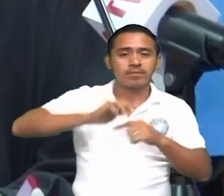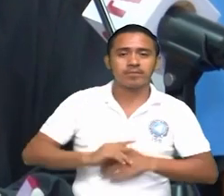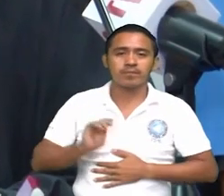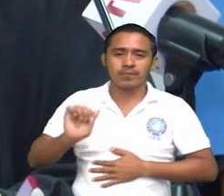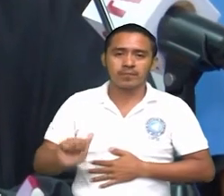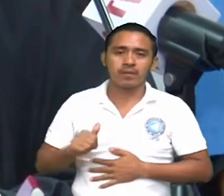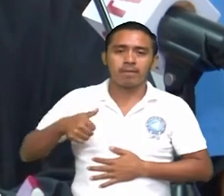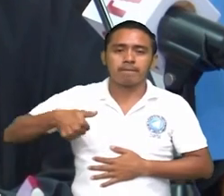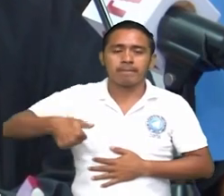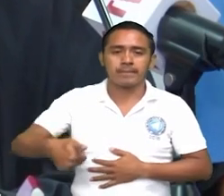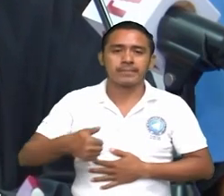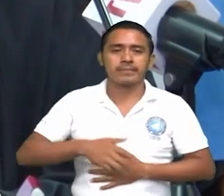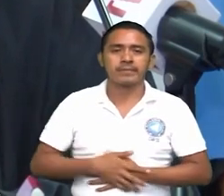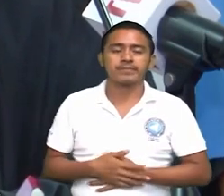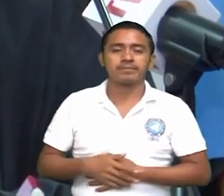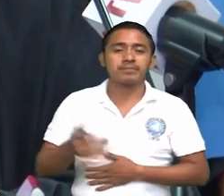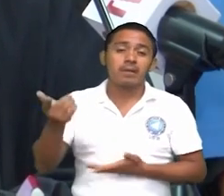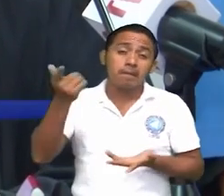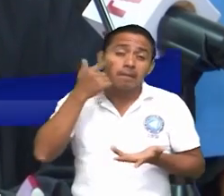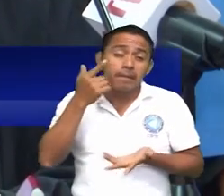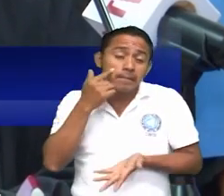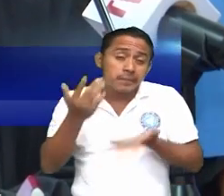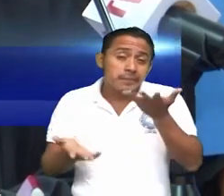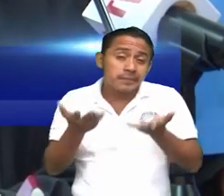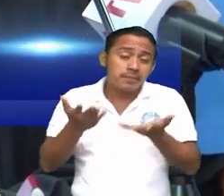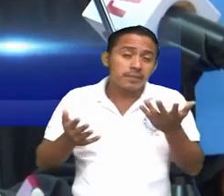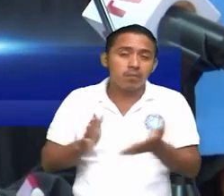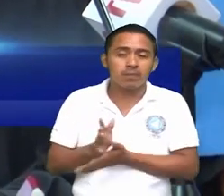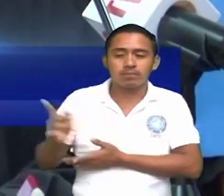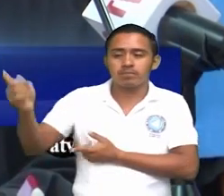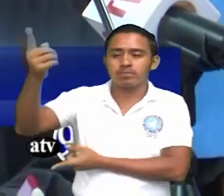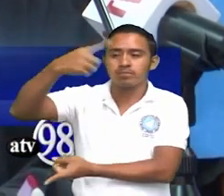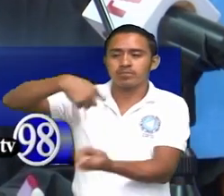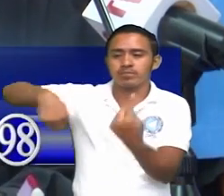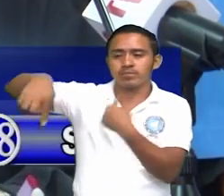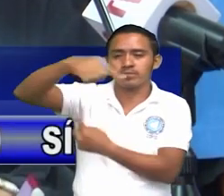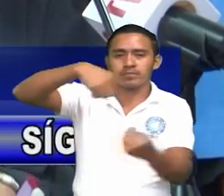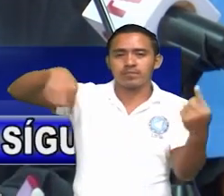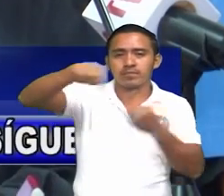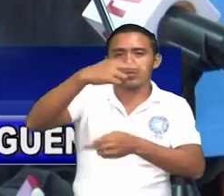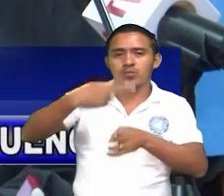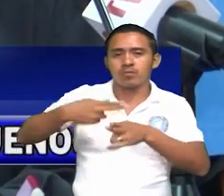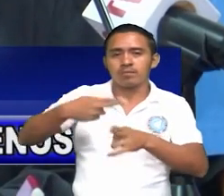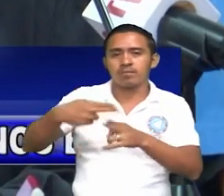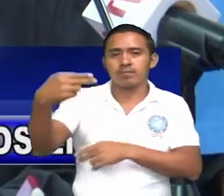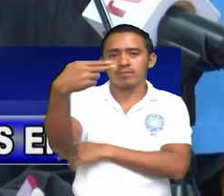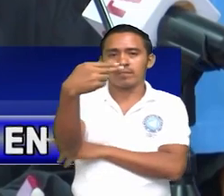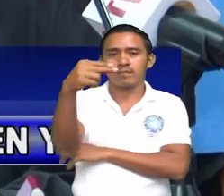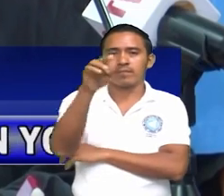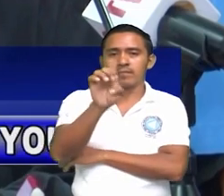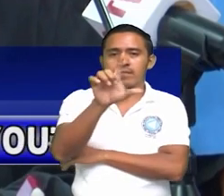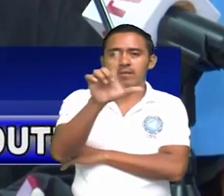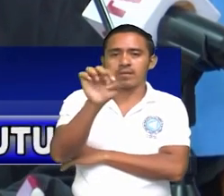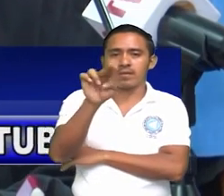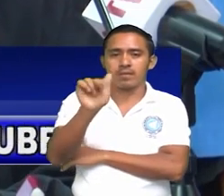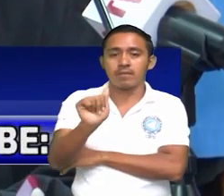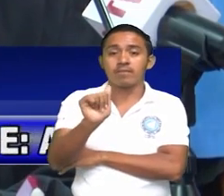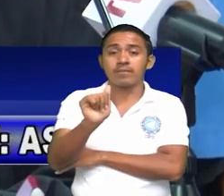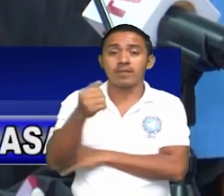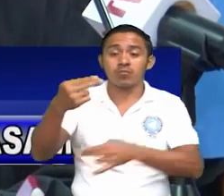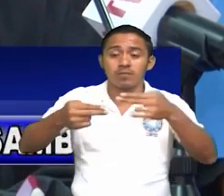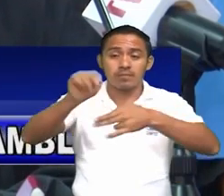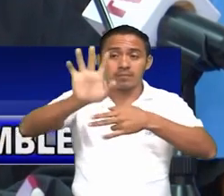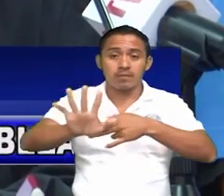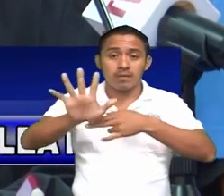mañana vamos a estar bajo la hipótesis de un huracán, el huracán Elena, que con categoría 5